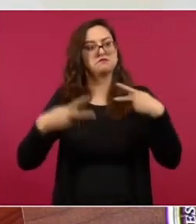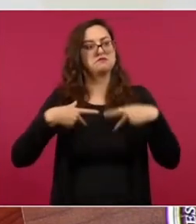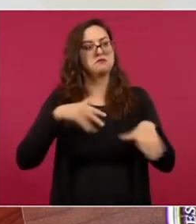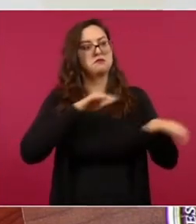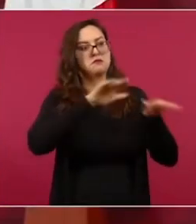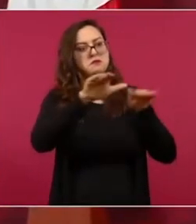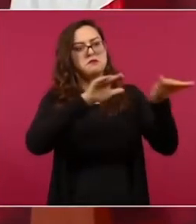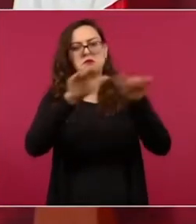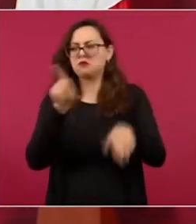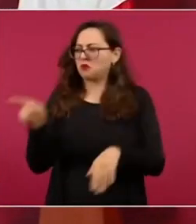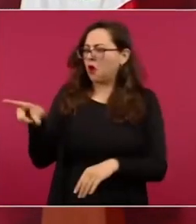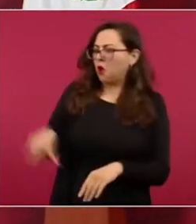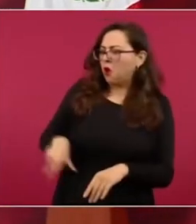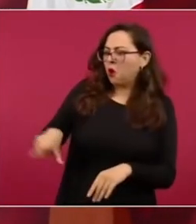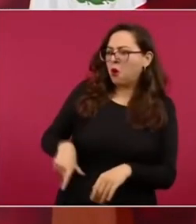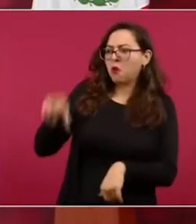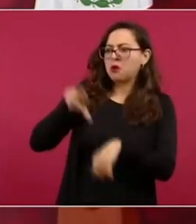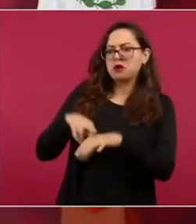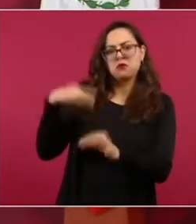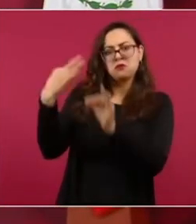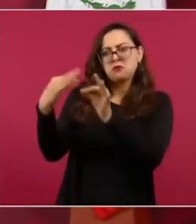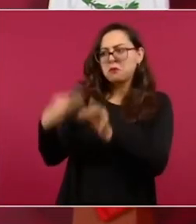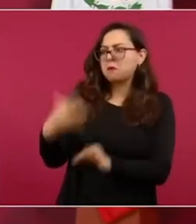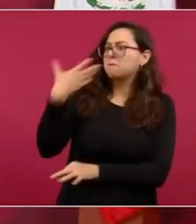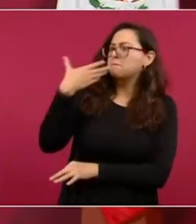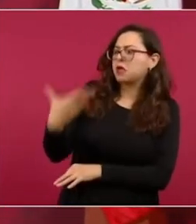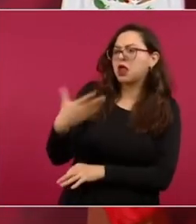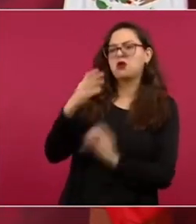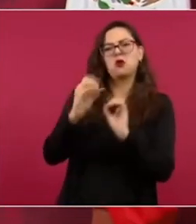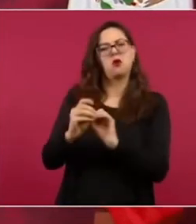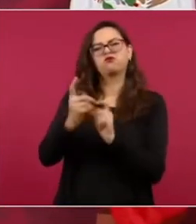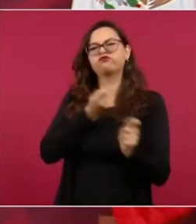o que renuncie?